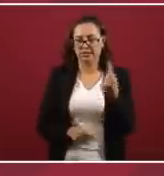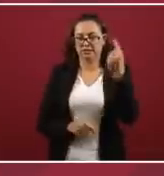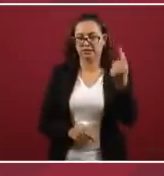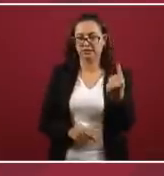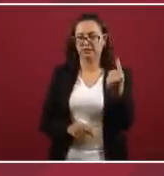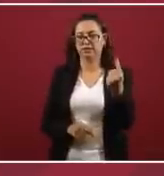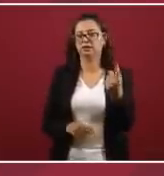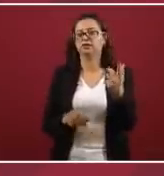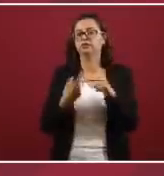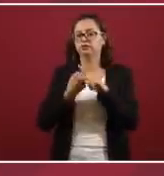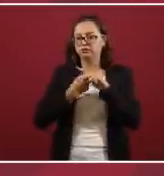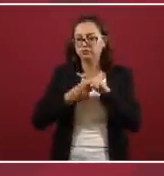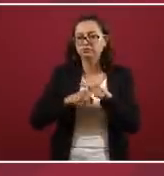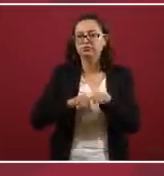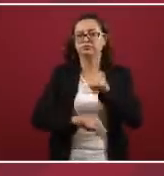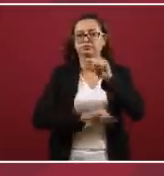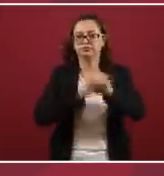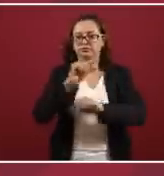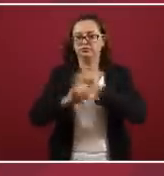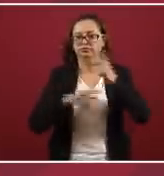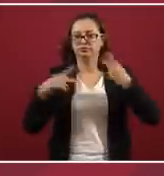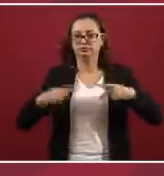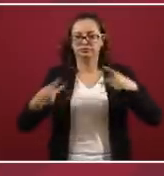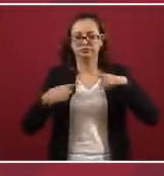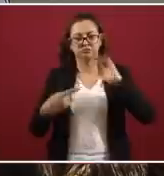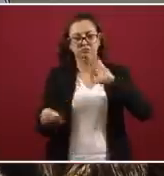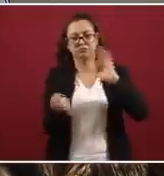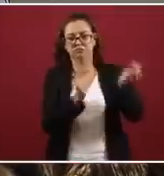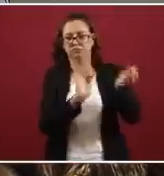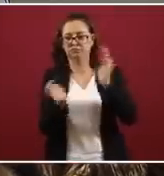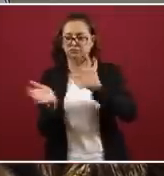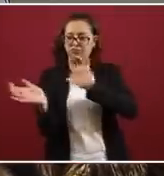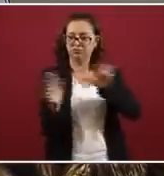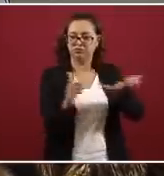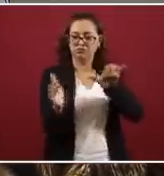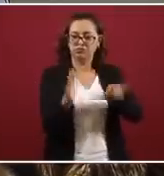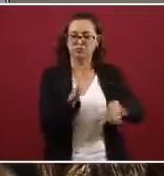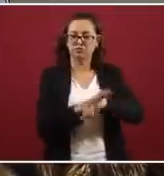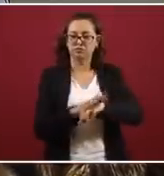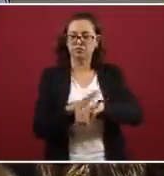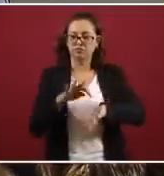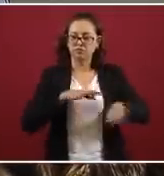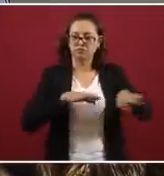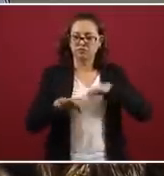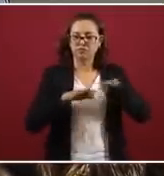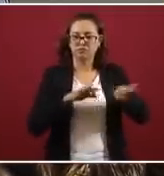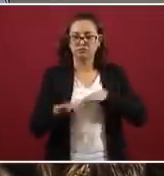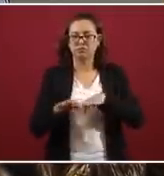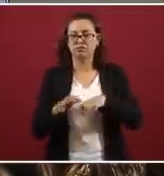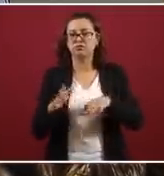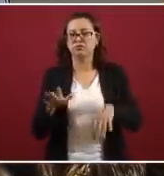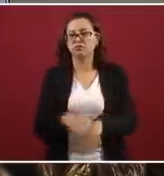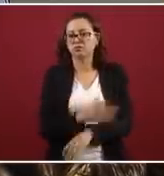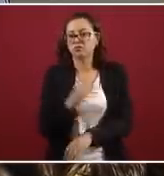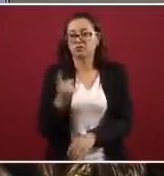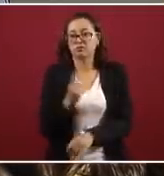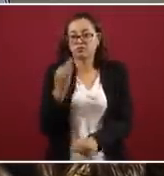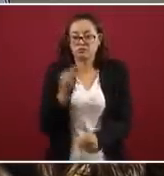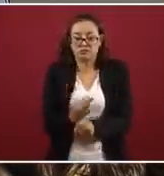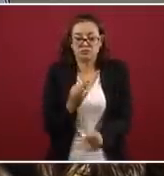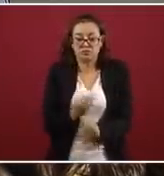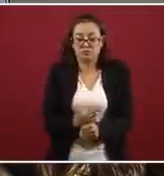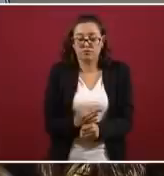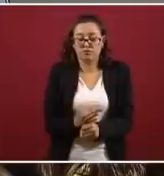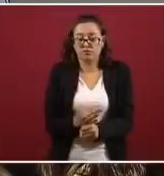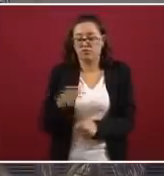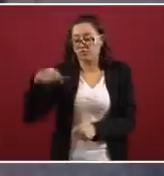y empezar a incorporar personal local. Lo hemos señalado allá mismo en Ciudad Obregón. No se trata de trasladar por lo pronto gente de